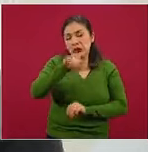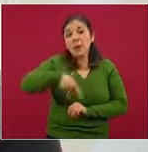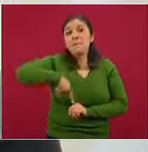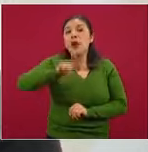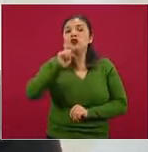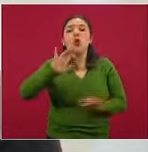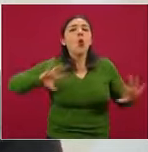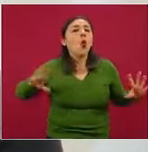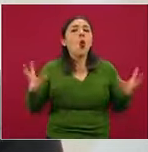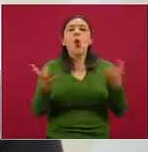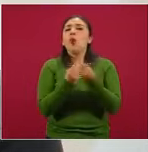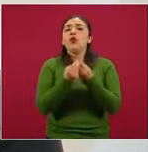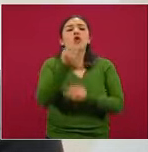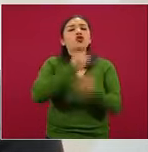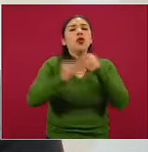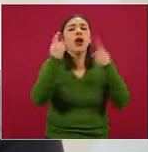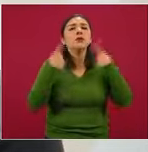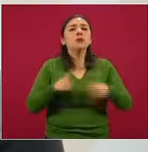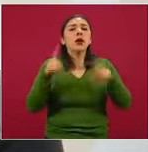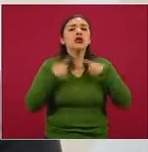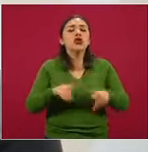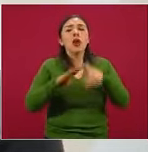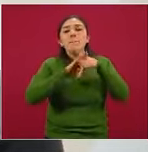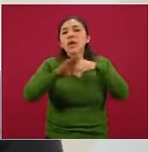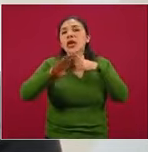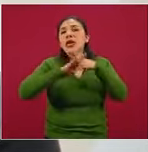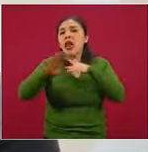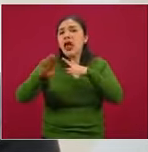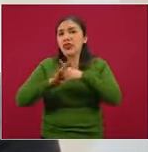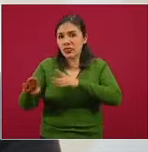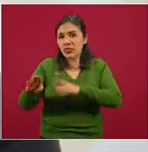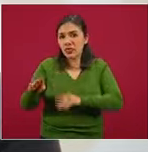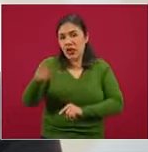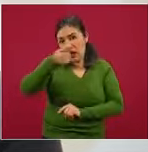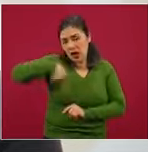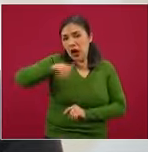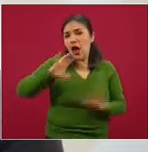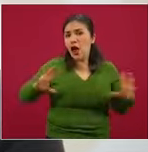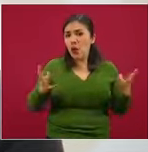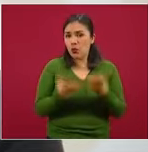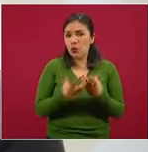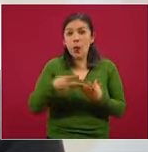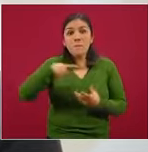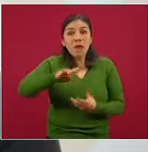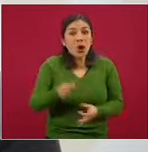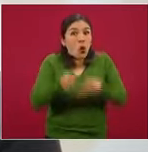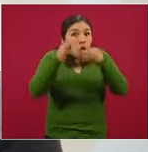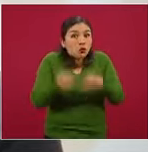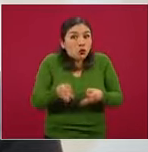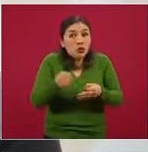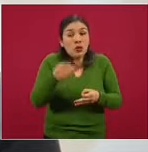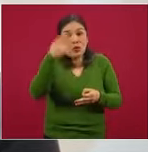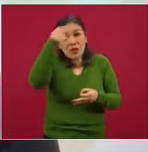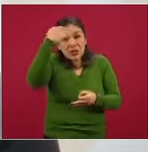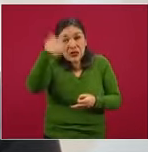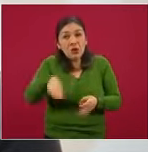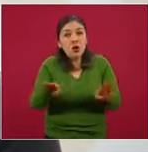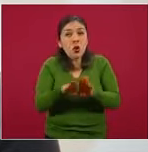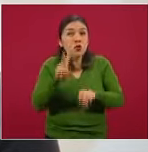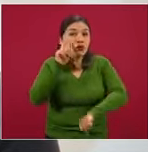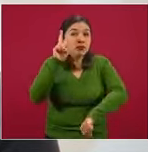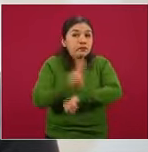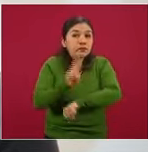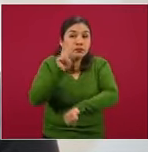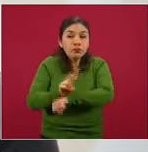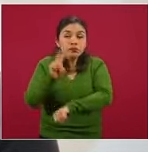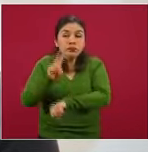de la totalidad de las personas que en su momento se identificaron como población migrante, pero no se recaba para efectos del sistema de